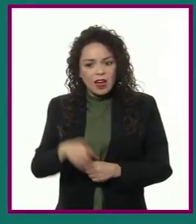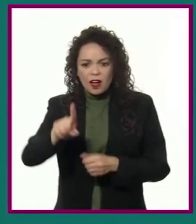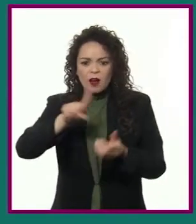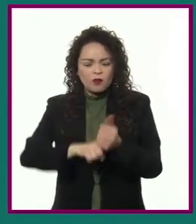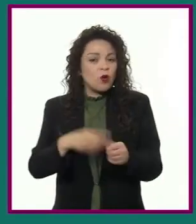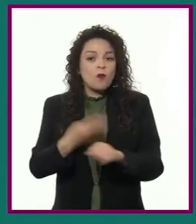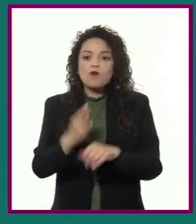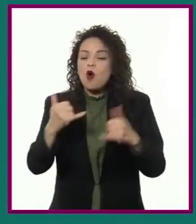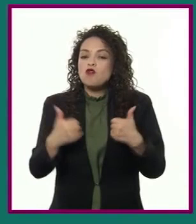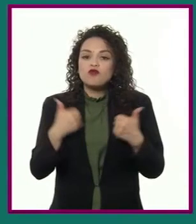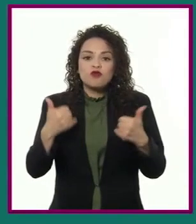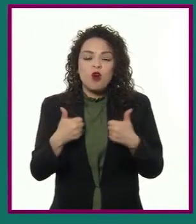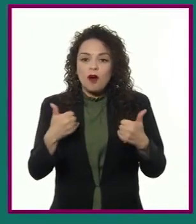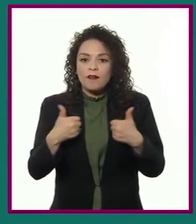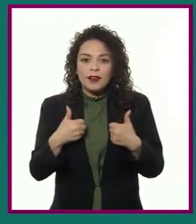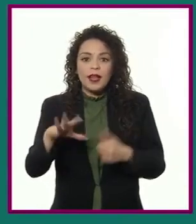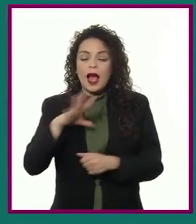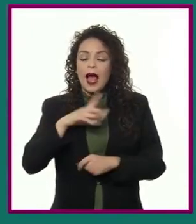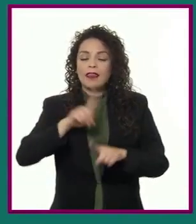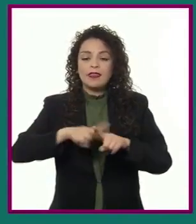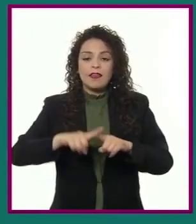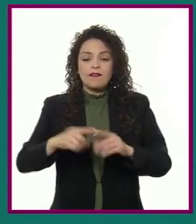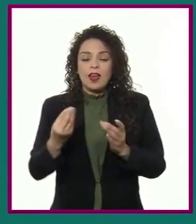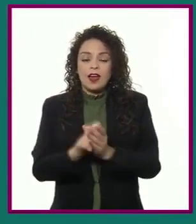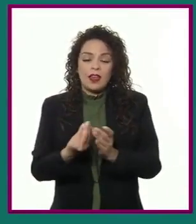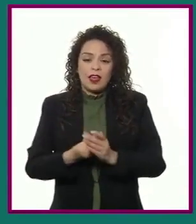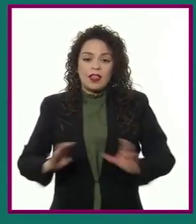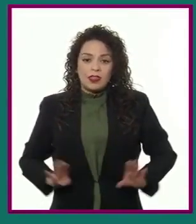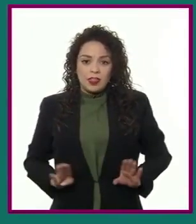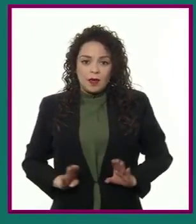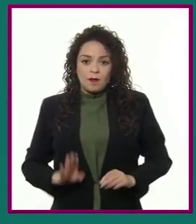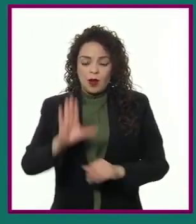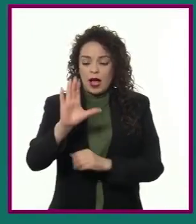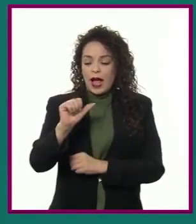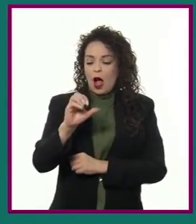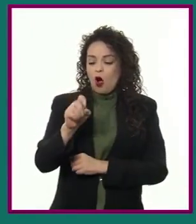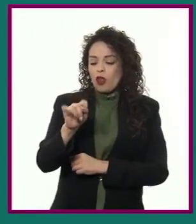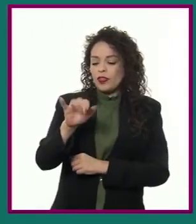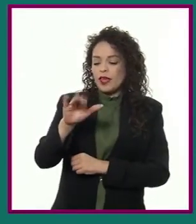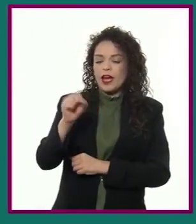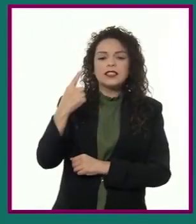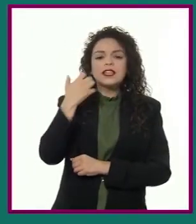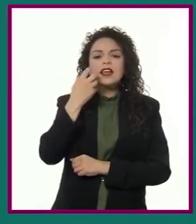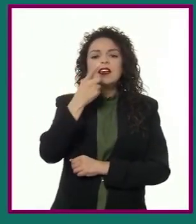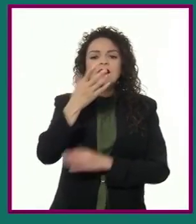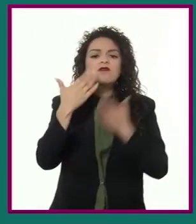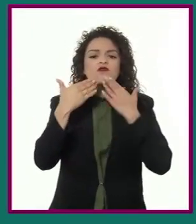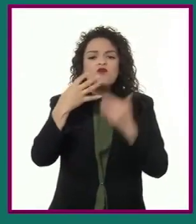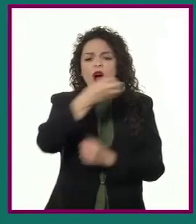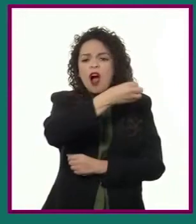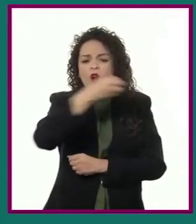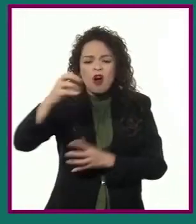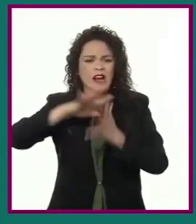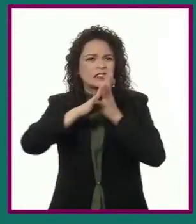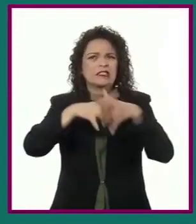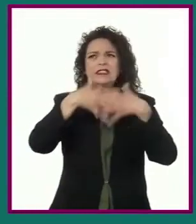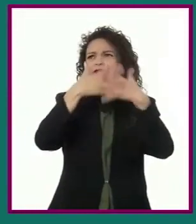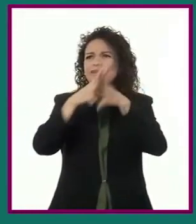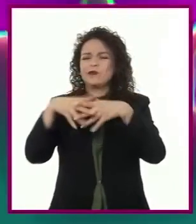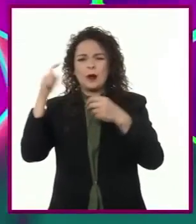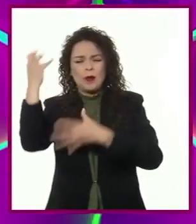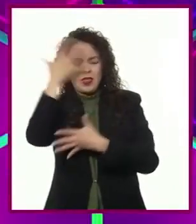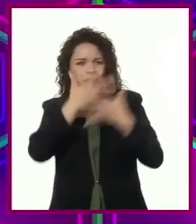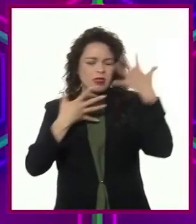jóvenes. Incluyen varios tipos de galaxias, caóticas, es decir, desordenadas e incluso